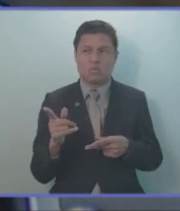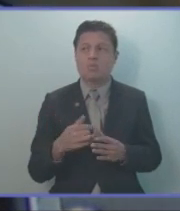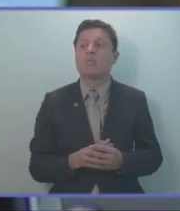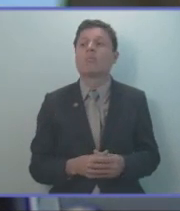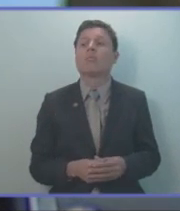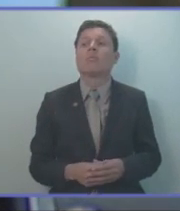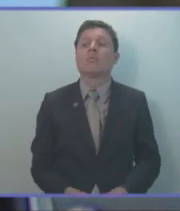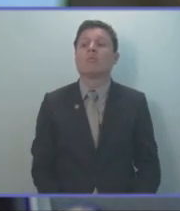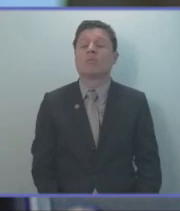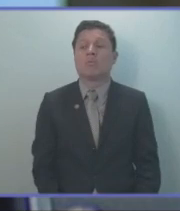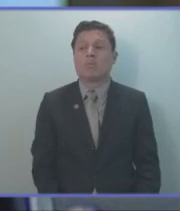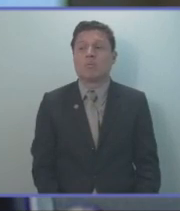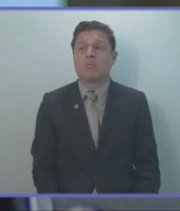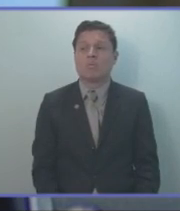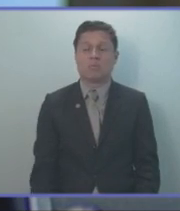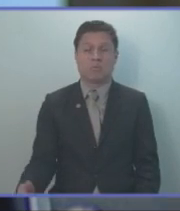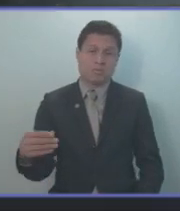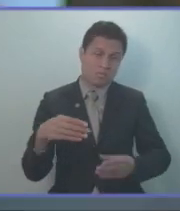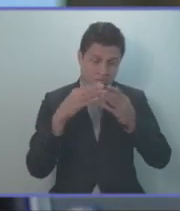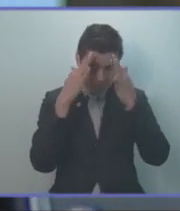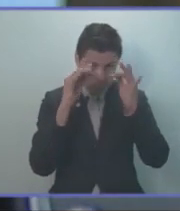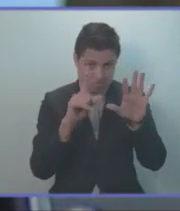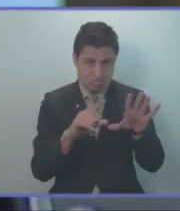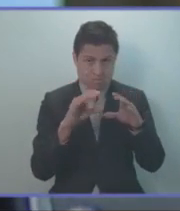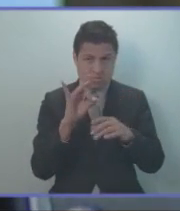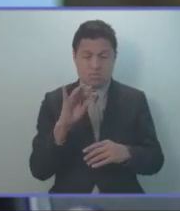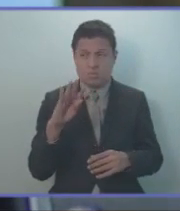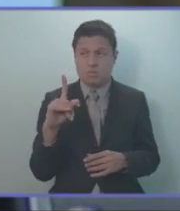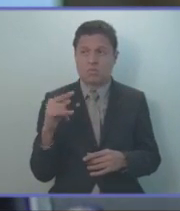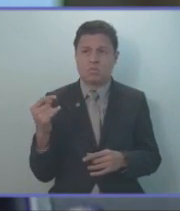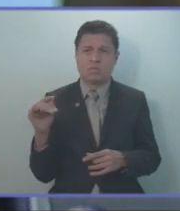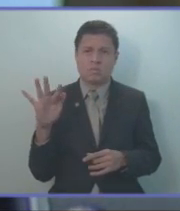Dictamen número 6, número